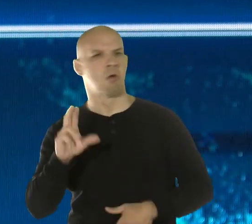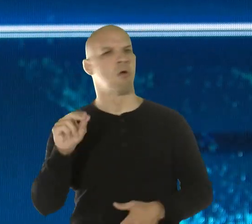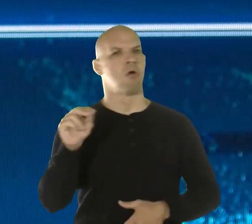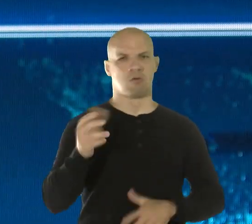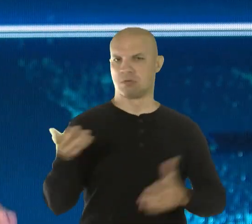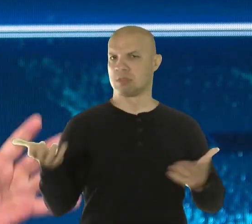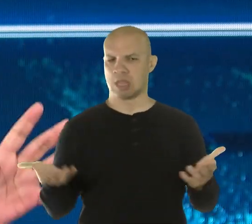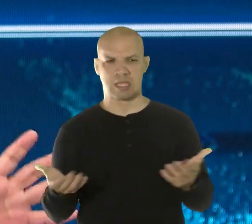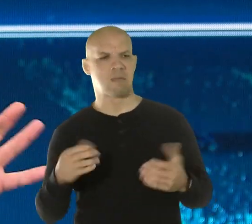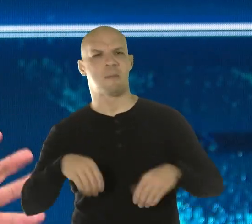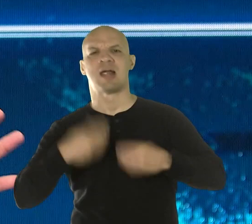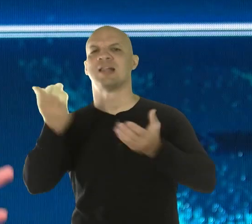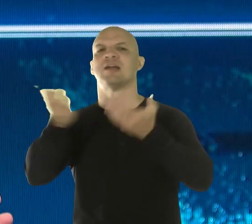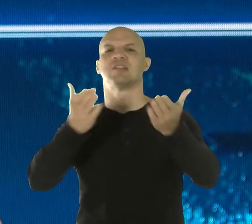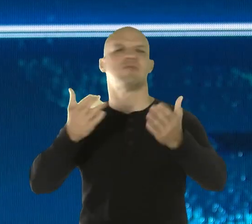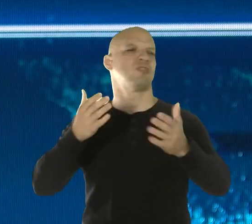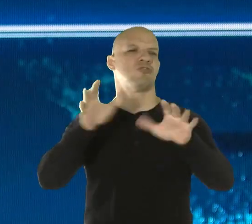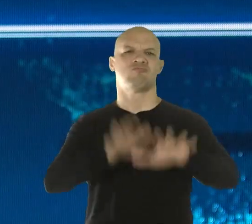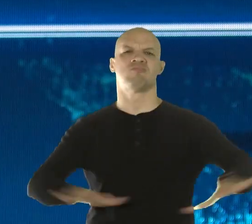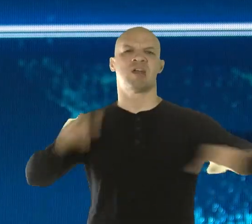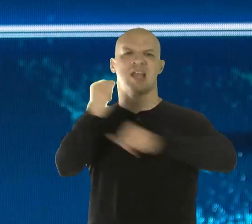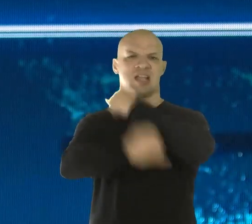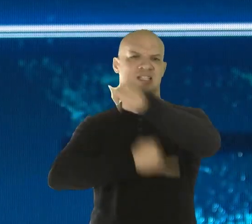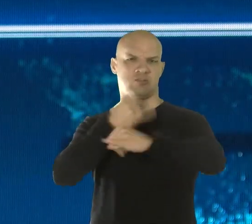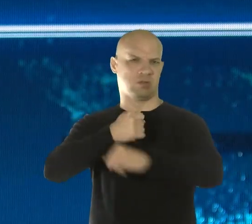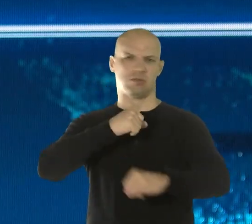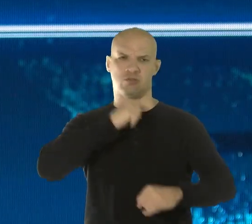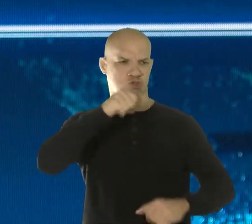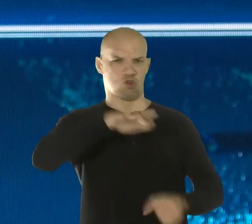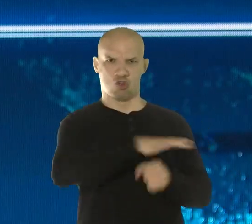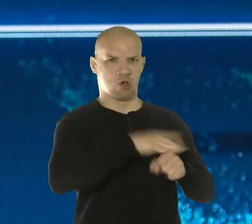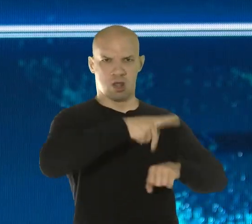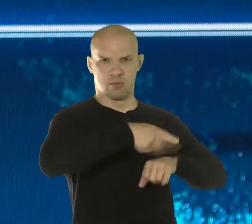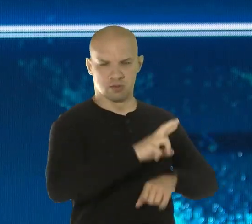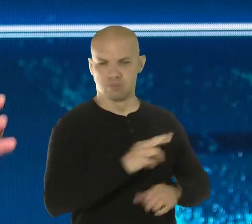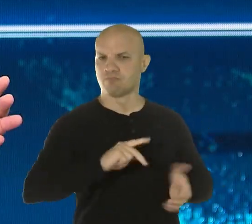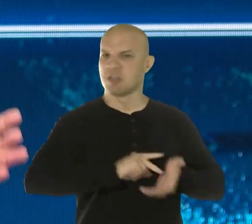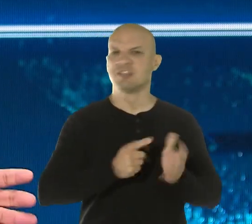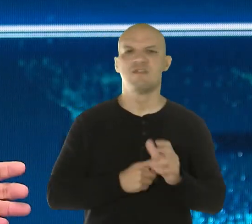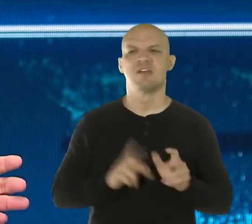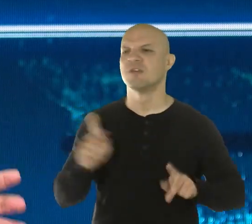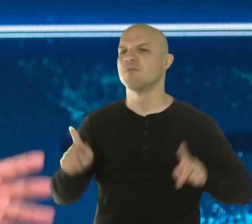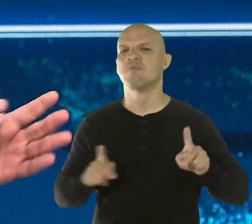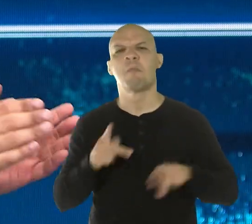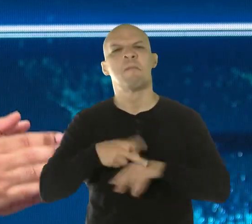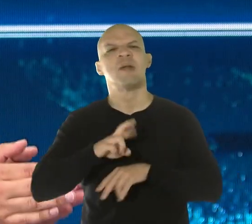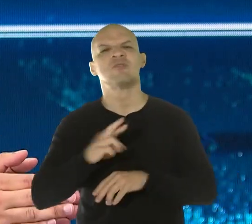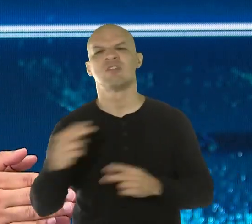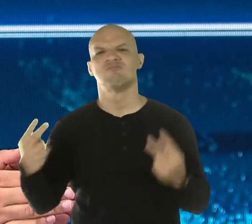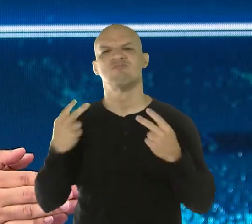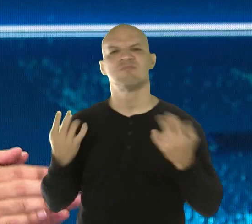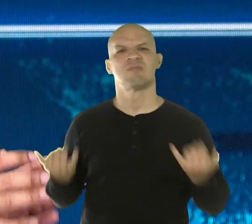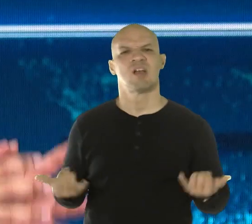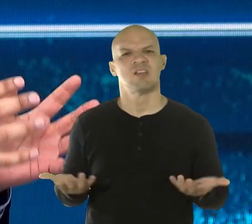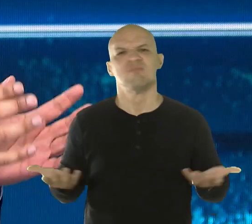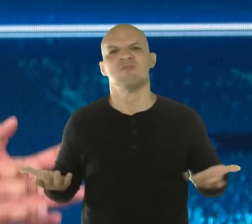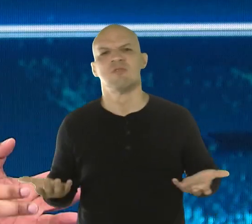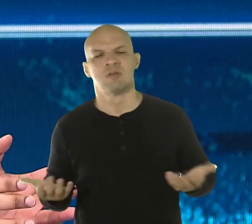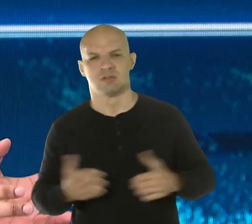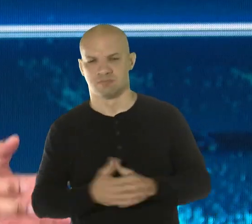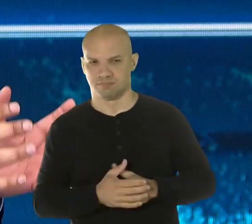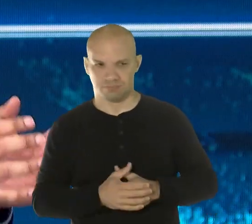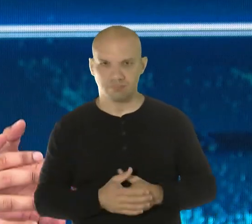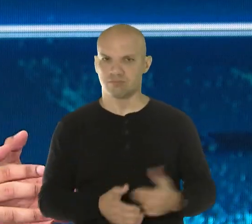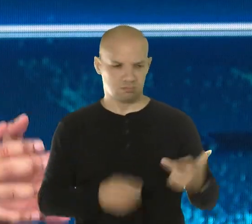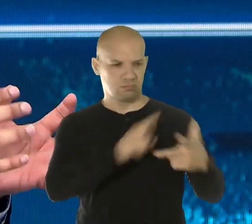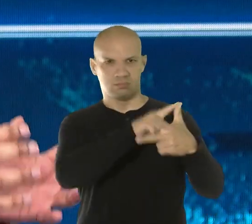servicios a nivel internacional. Por lo tanto, ¿qué es lo que nos compete a nosotros y al público que nos está viendo en este momento? Nos compete nuestro sistema financiero, que son 3